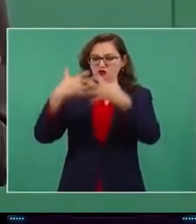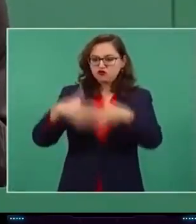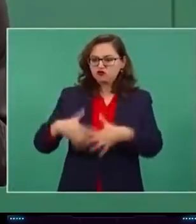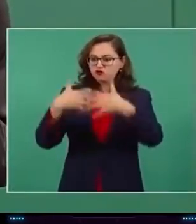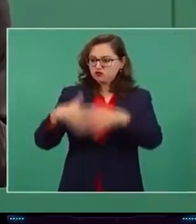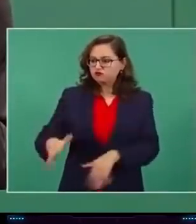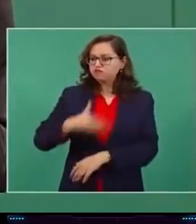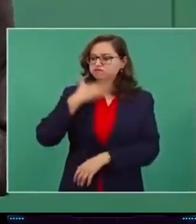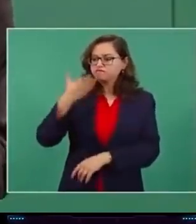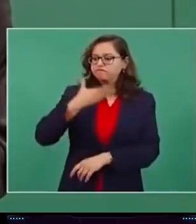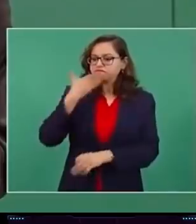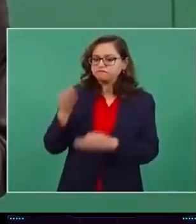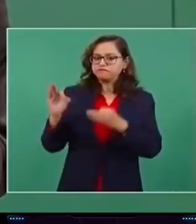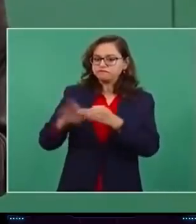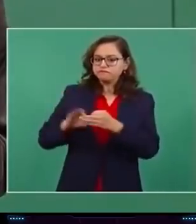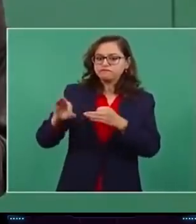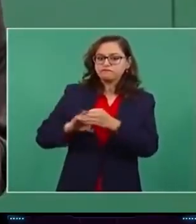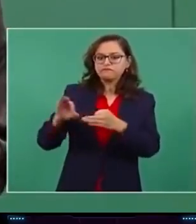porque